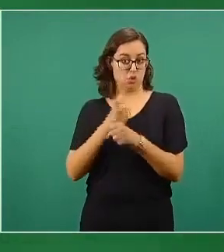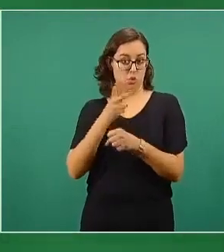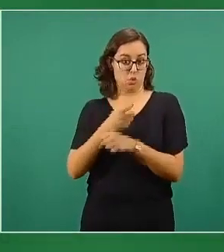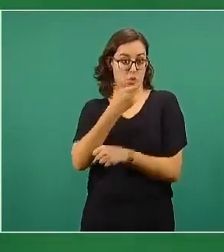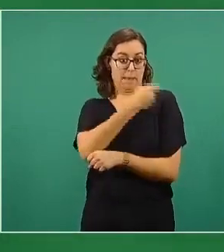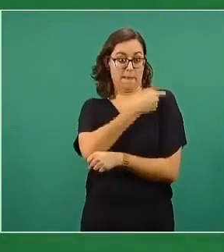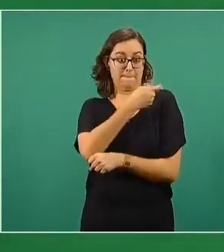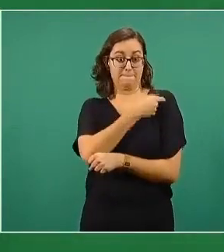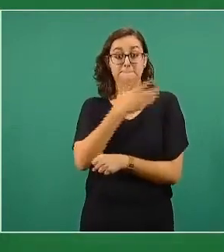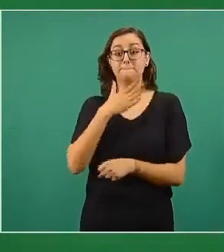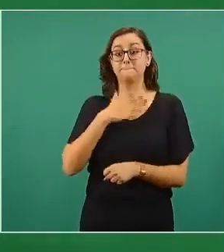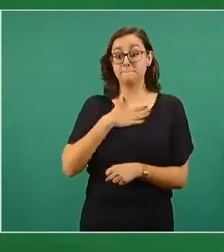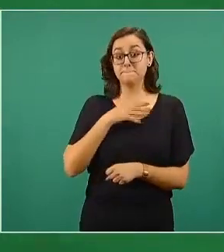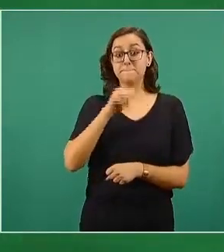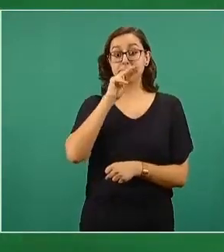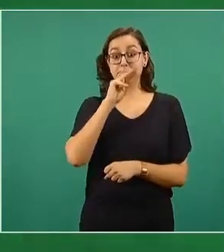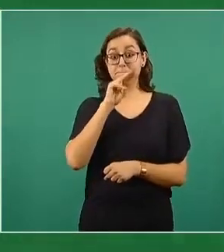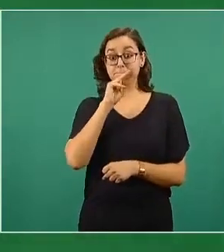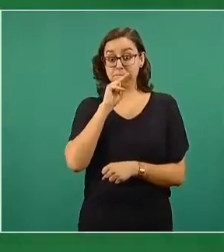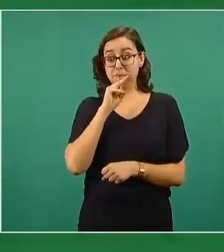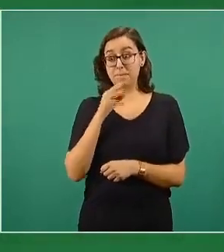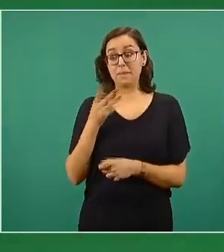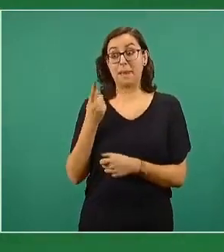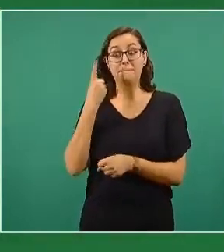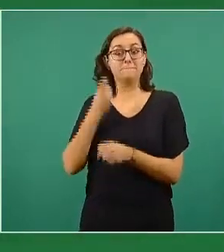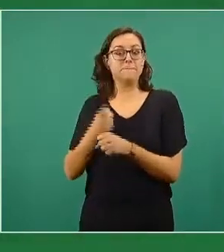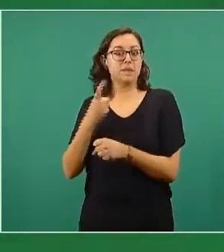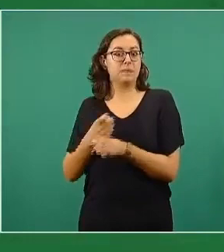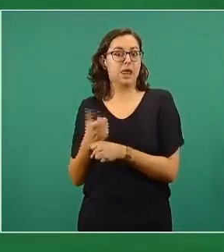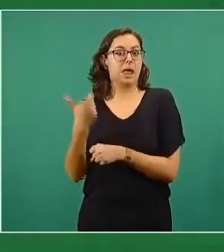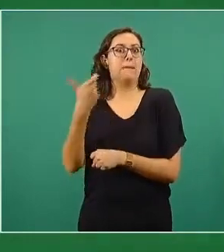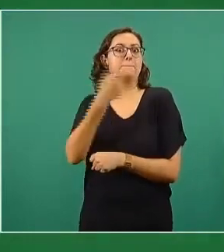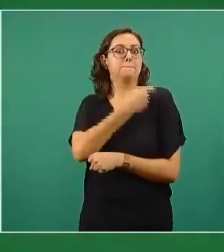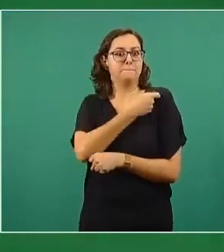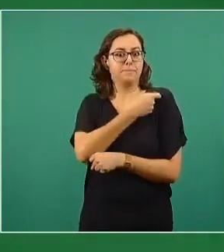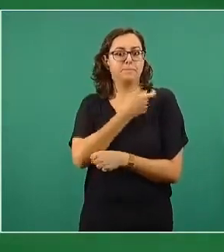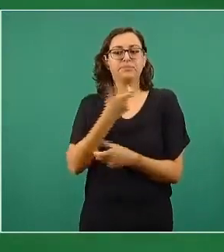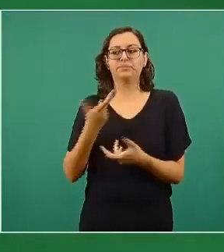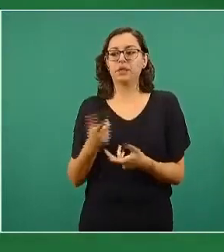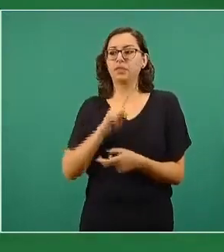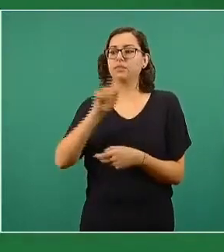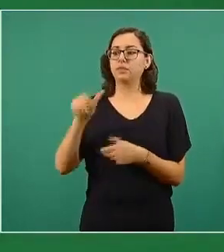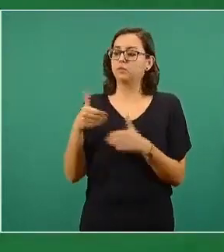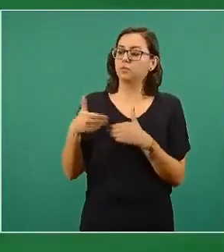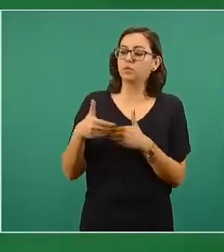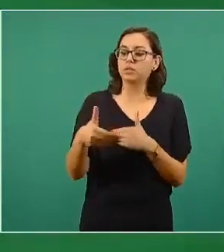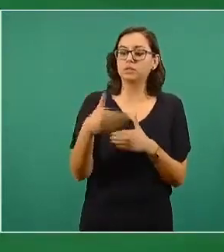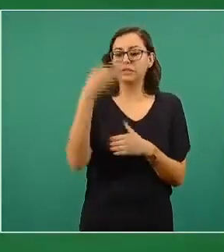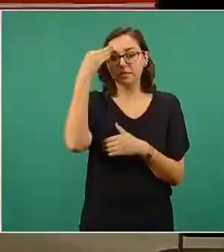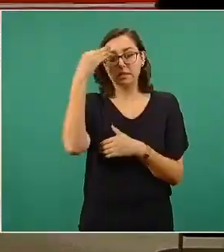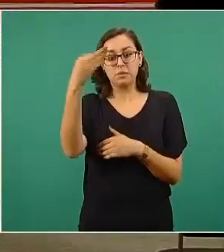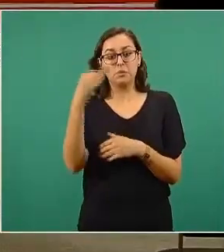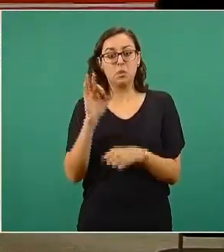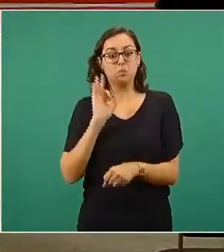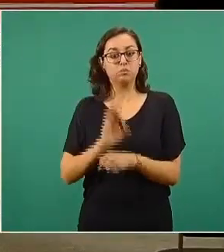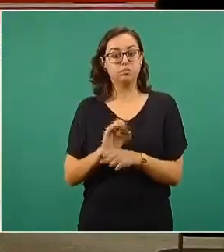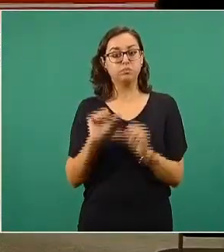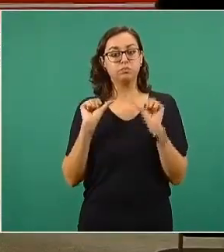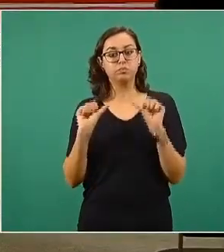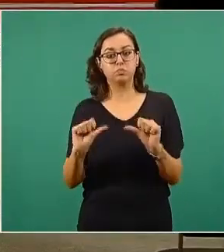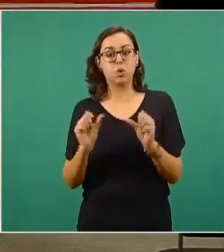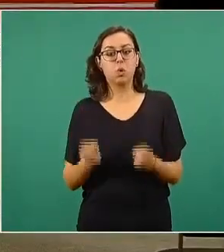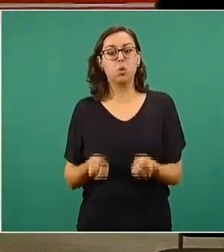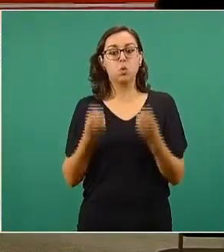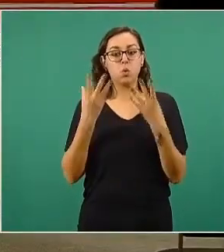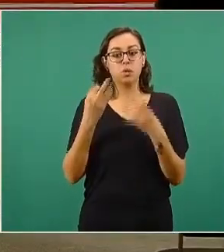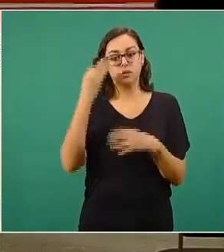mamá va a ser vacunada este jueves de la primera dosis y quisiera saber a partir de cuántos días obtienen la inmunidad una vez que ya tengan su